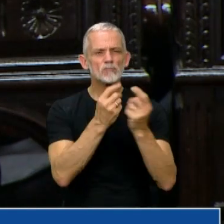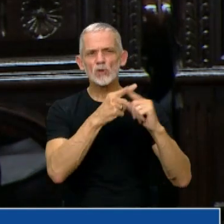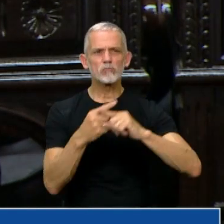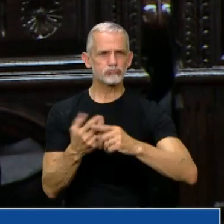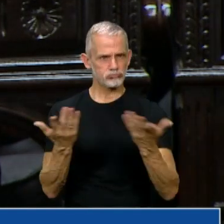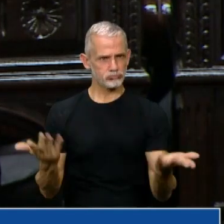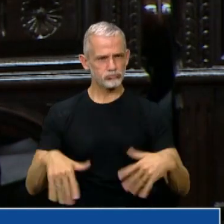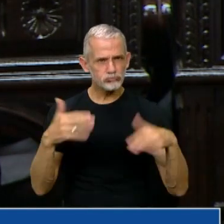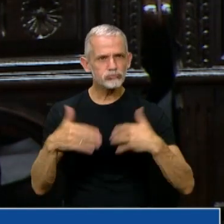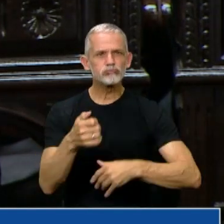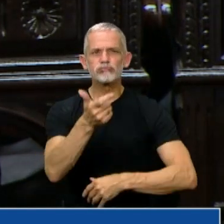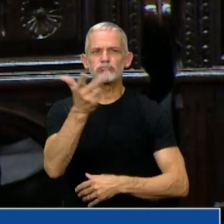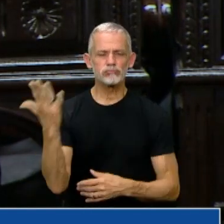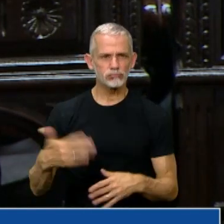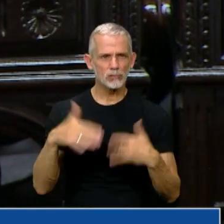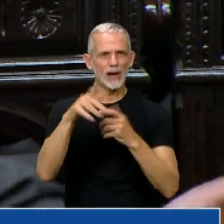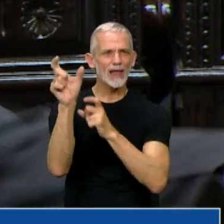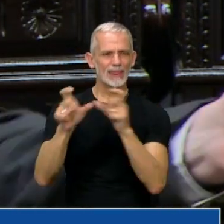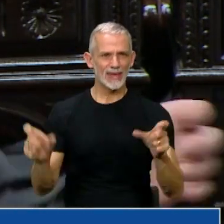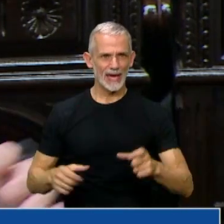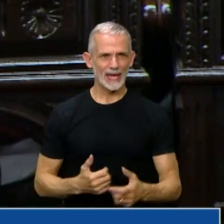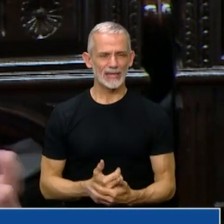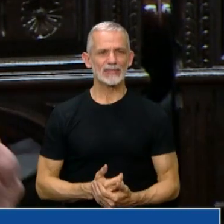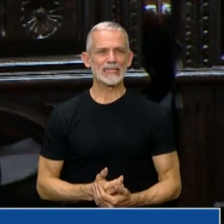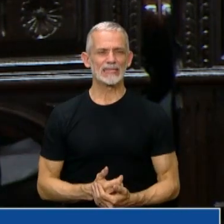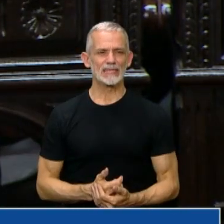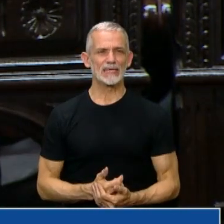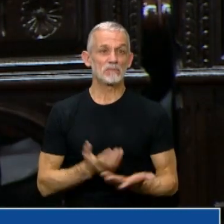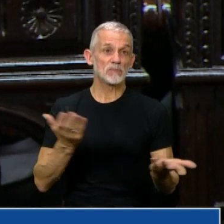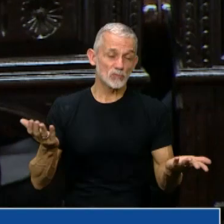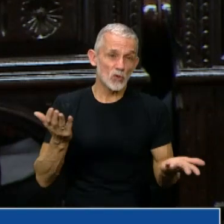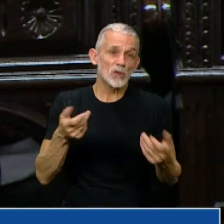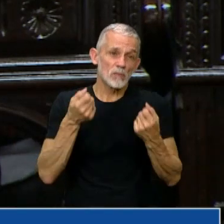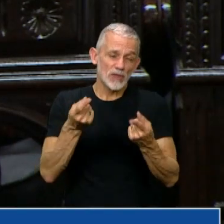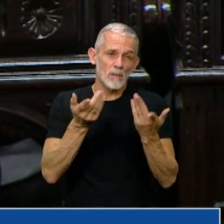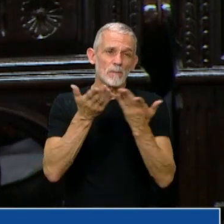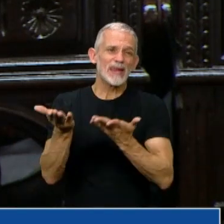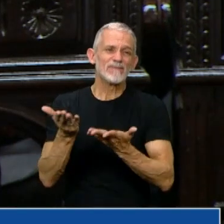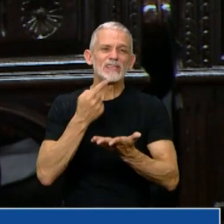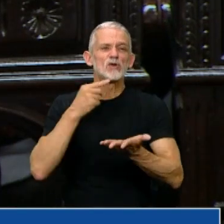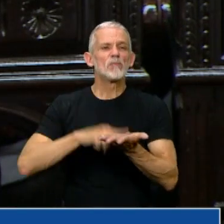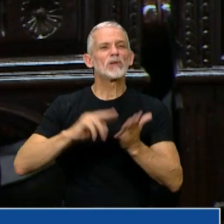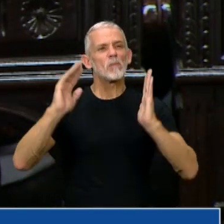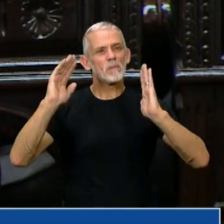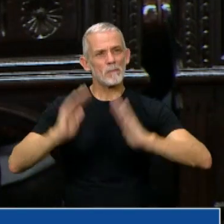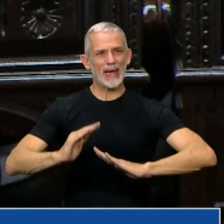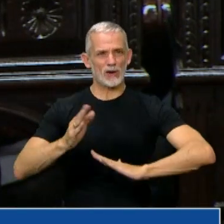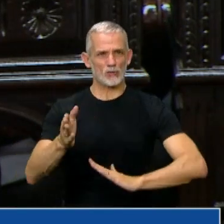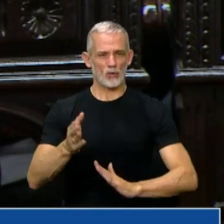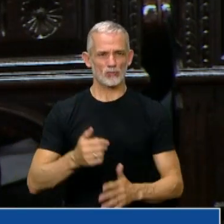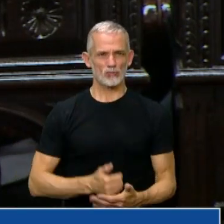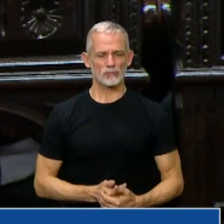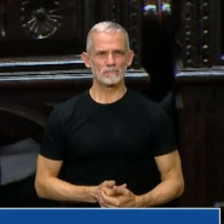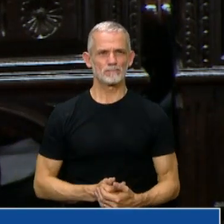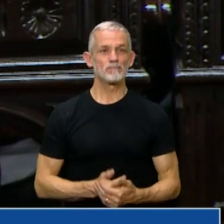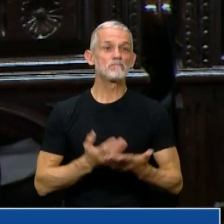otra vez un amplio universo que recibirá el alivio